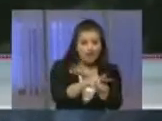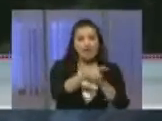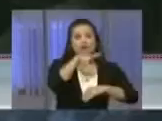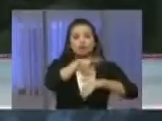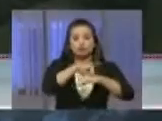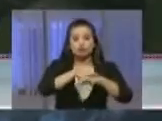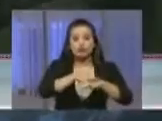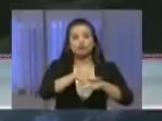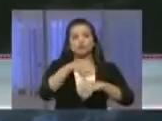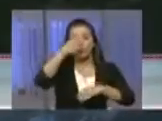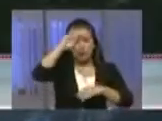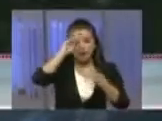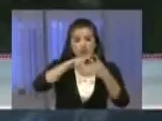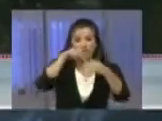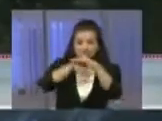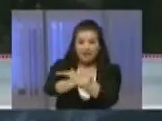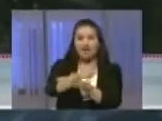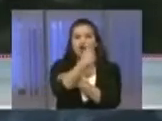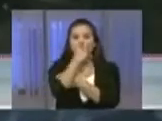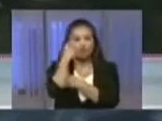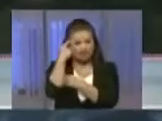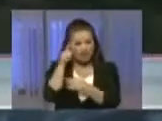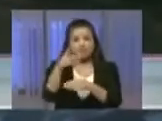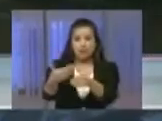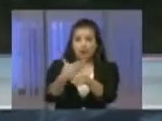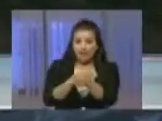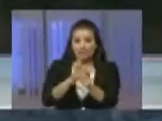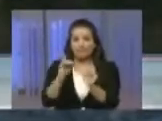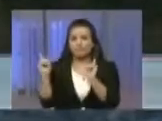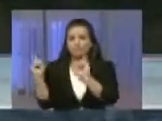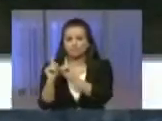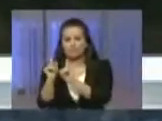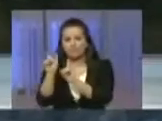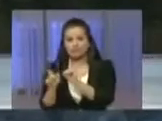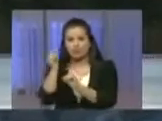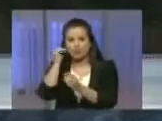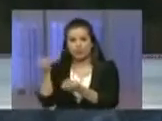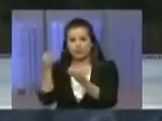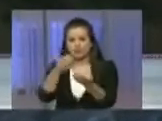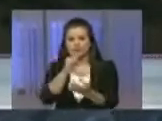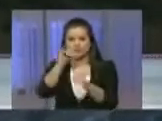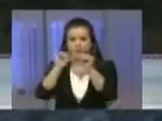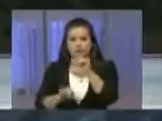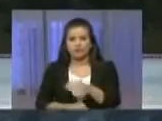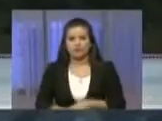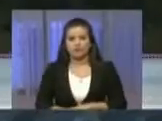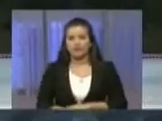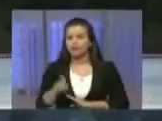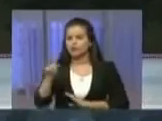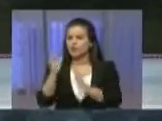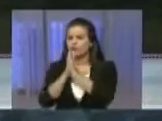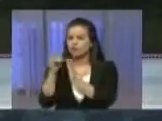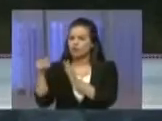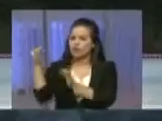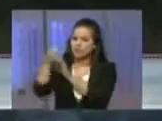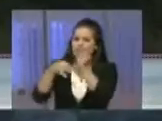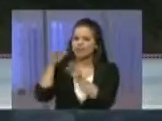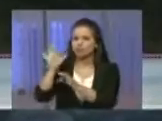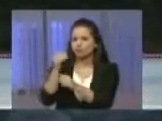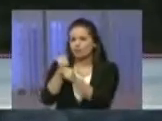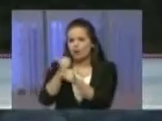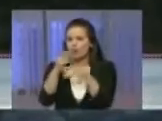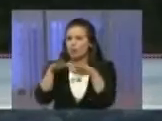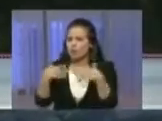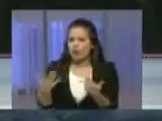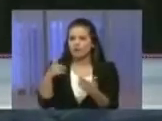odontóloga Pero antes me gustaría que me acompañara una compatriota Vénganse ustedes y dígale aquí al presidente tu trabajo con los